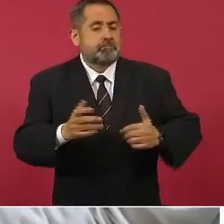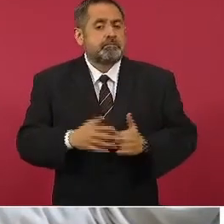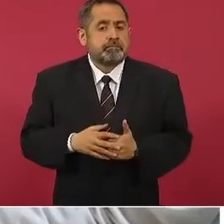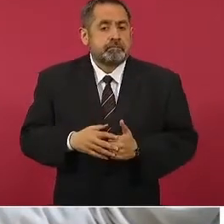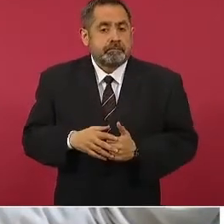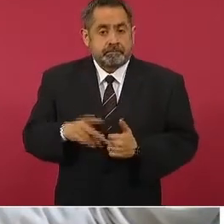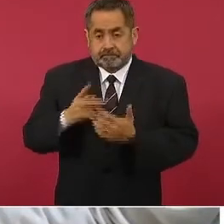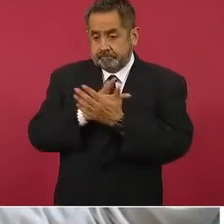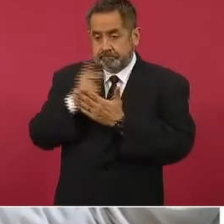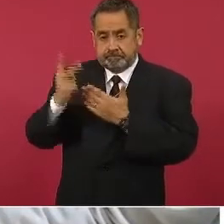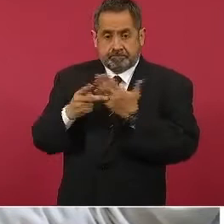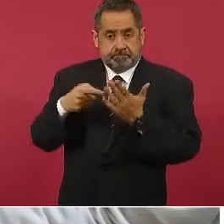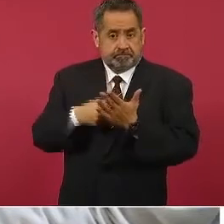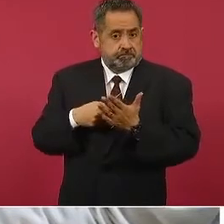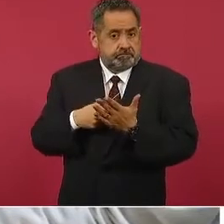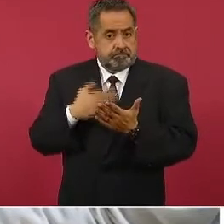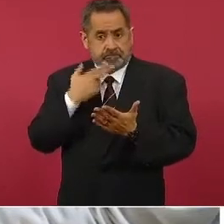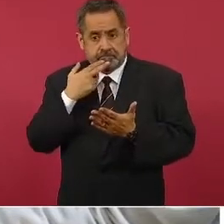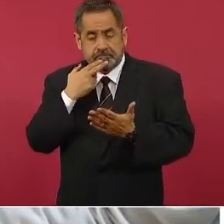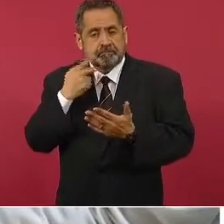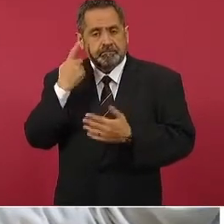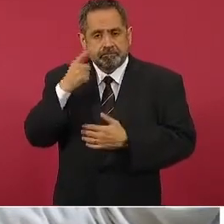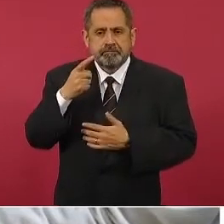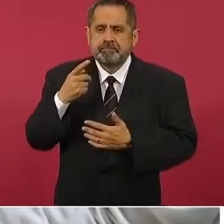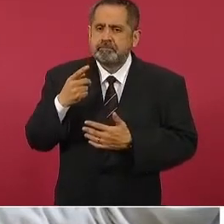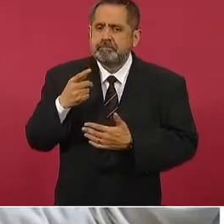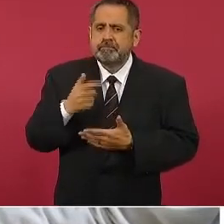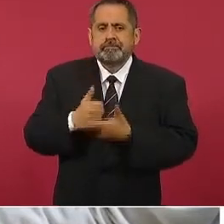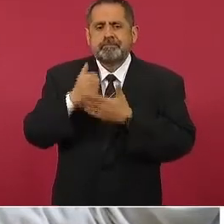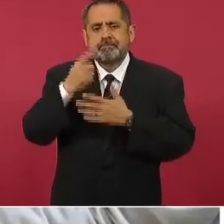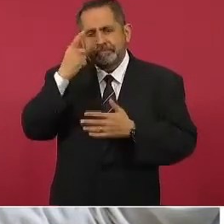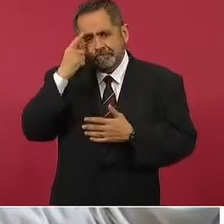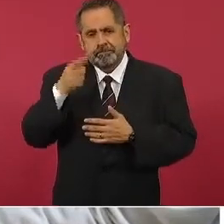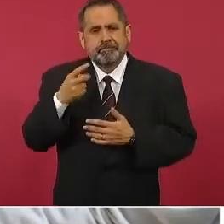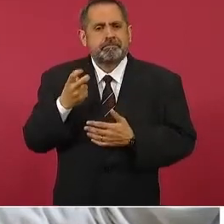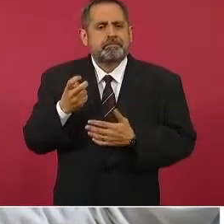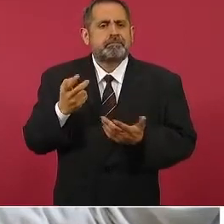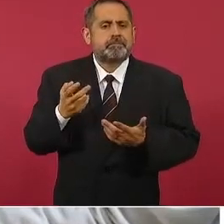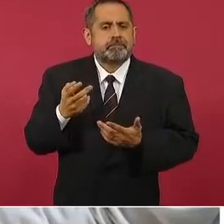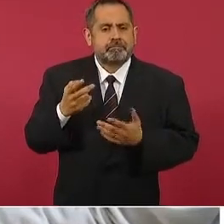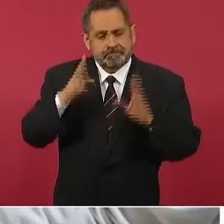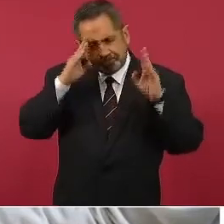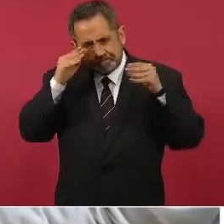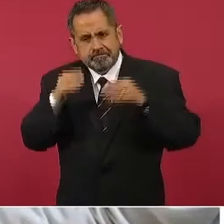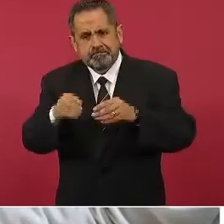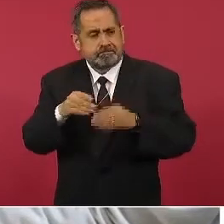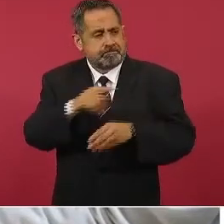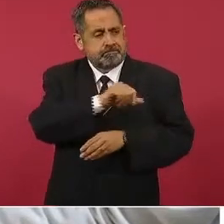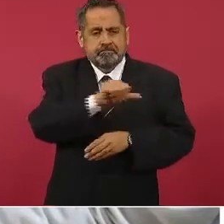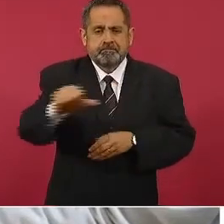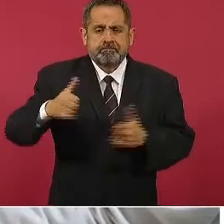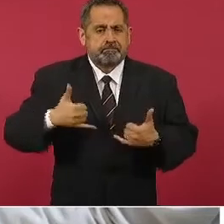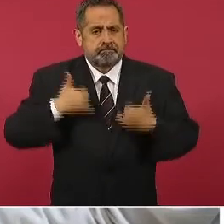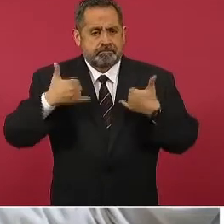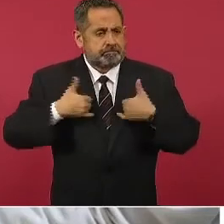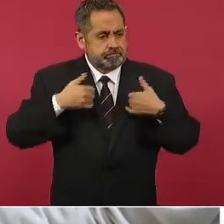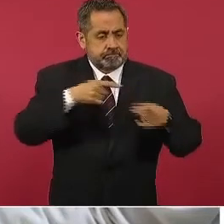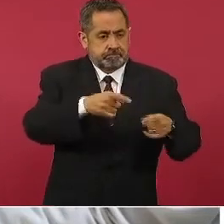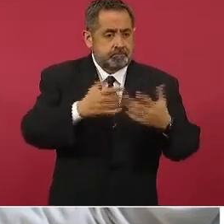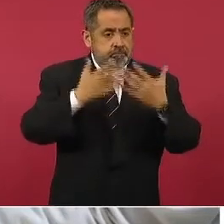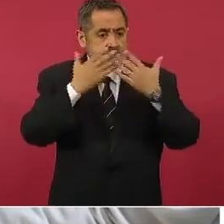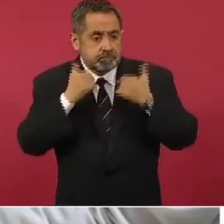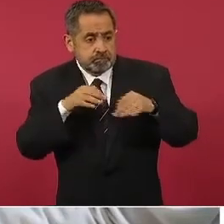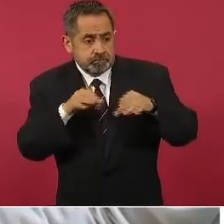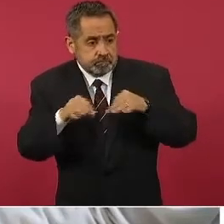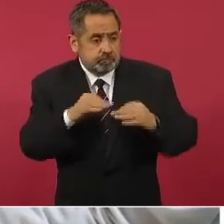pues bueno, es un programa que como bien saben pues tiene esta vocación de apoyar a los jóvenes, que no estudian o